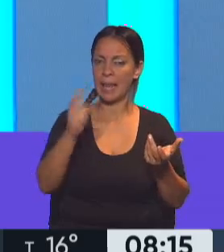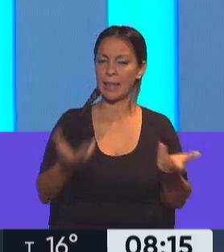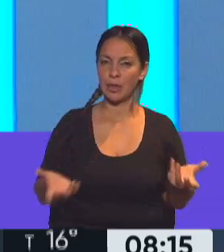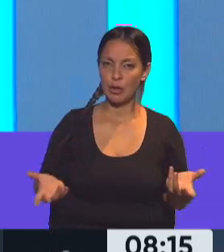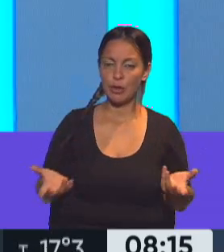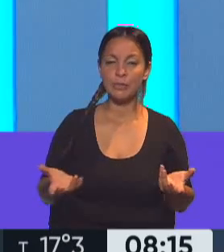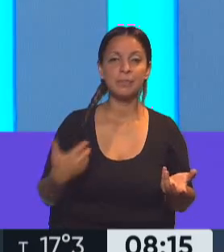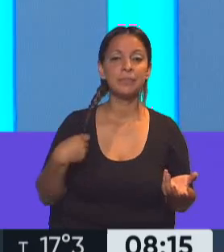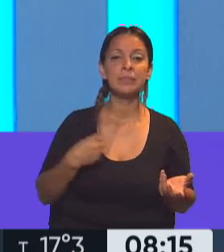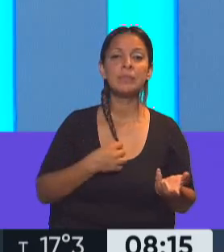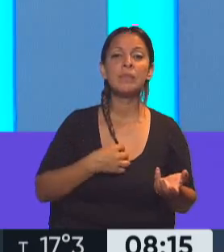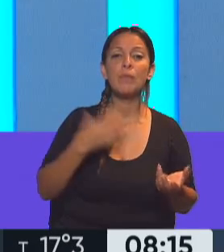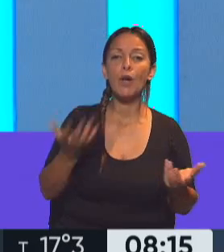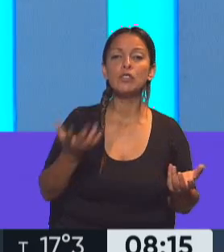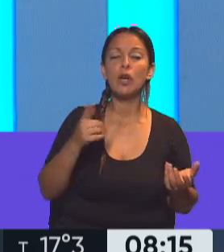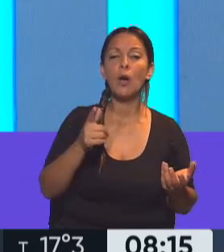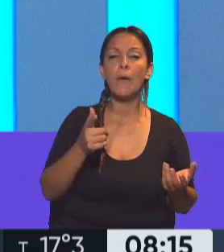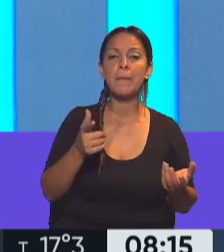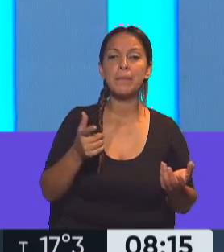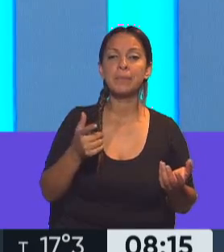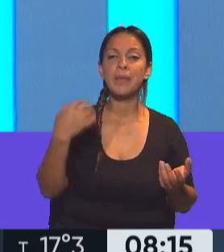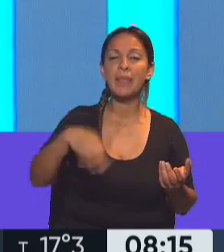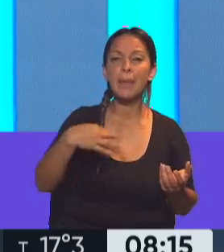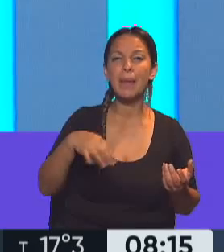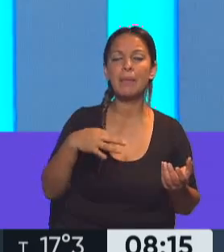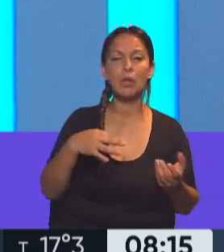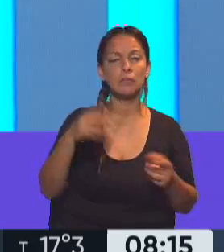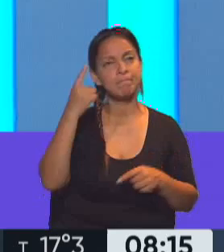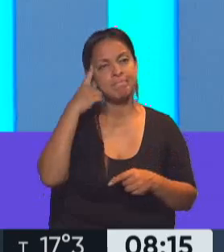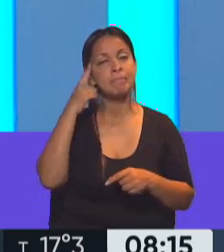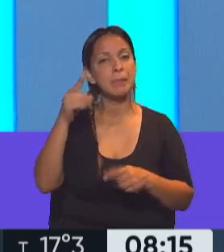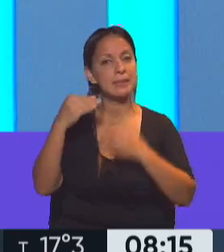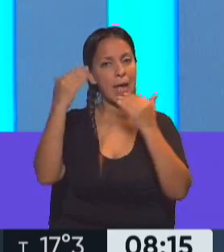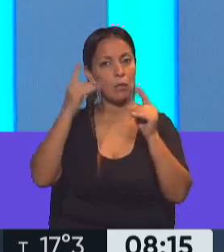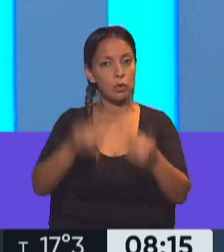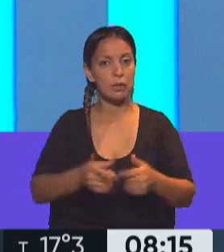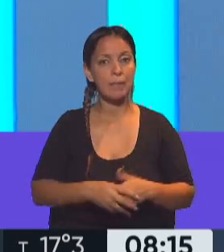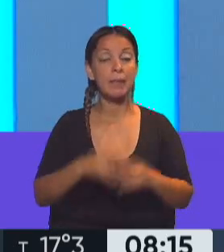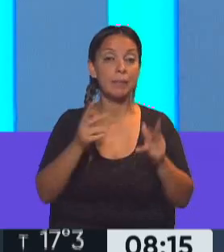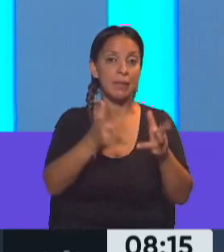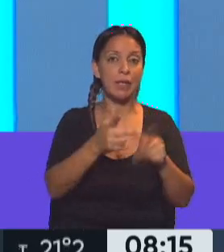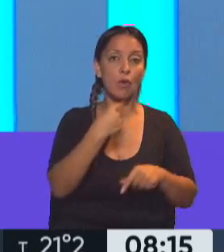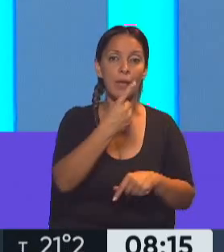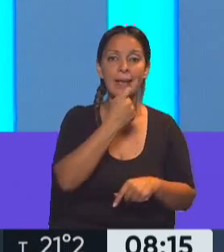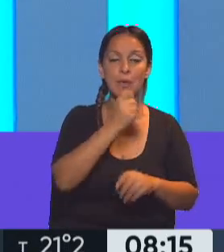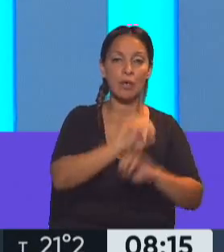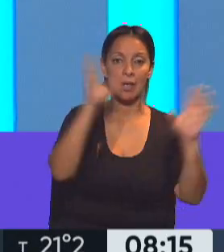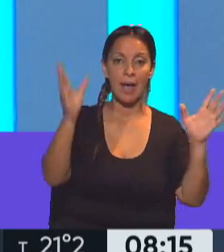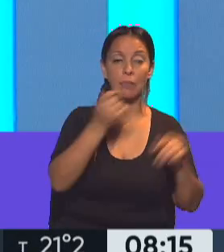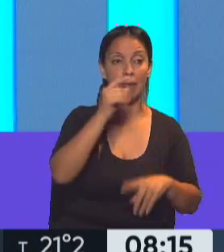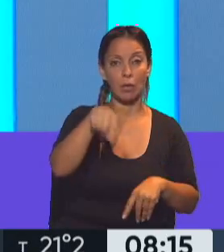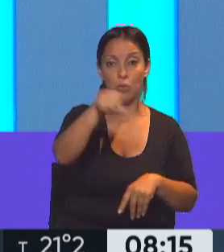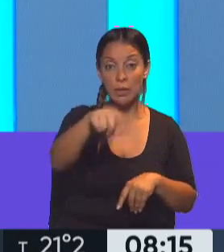bien referís. Por eso creo que tenemos que ir hacia ese lugar, y pongo un ejemplo muy claro que tal vez quien esté del otro lado se pueda